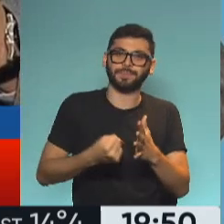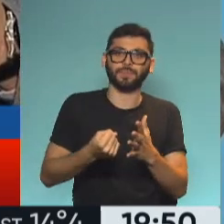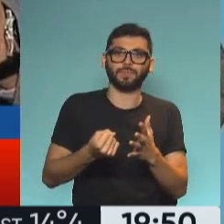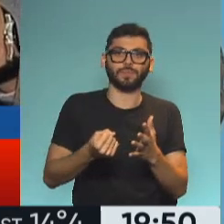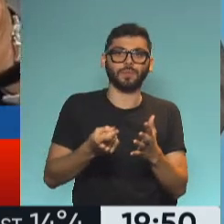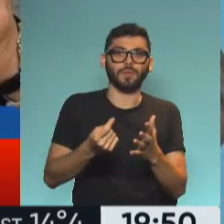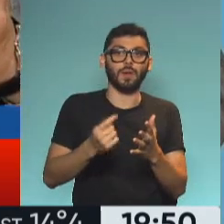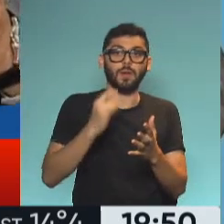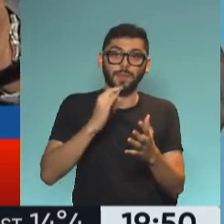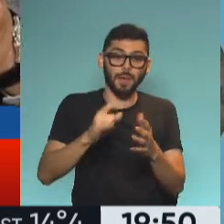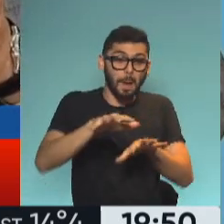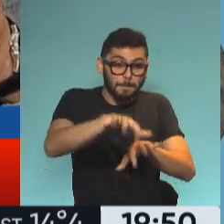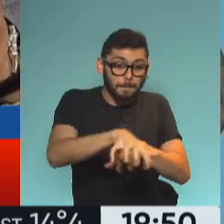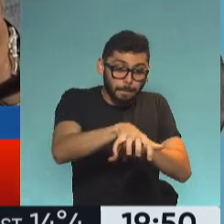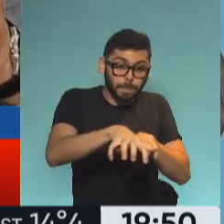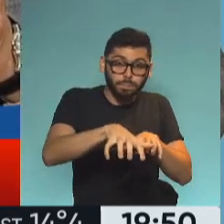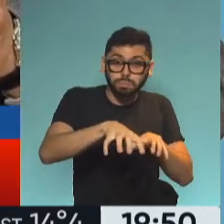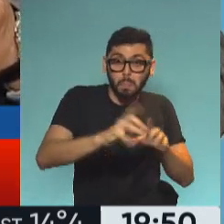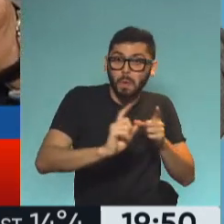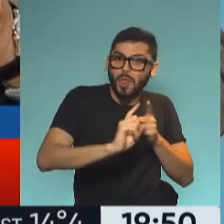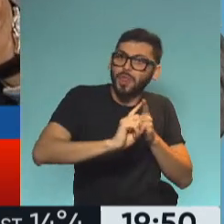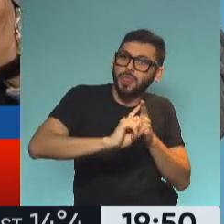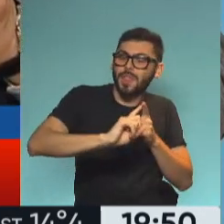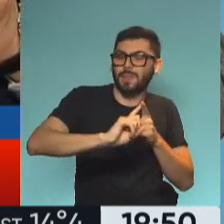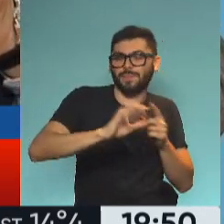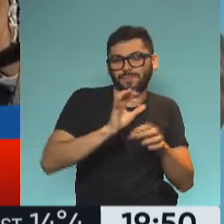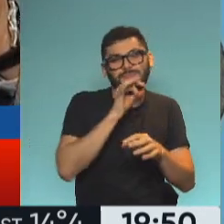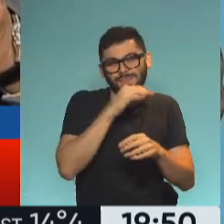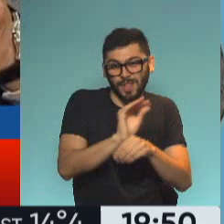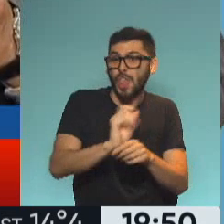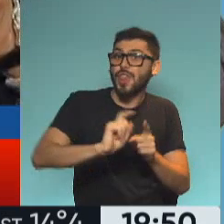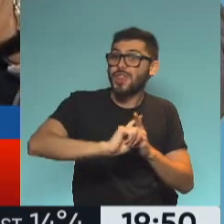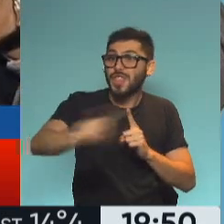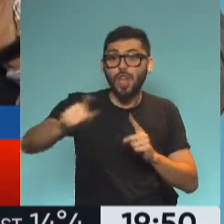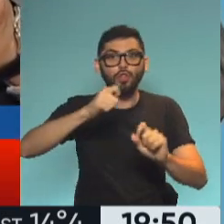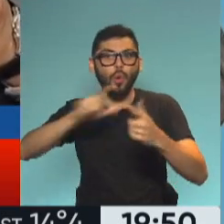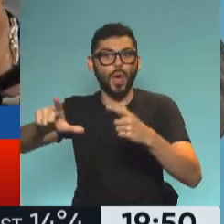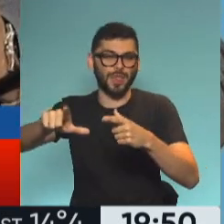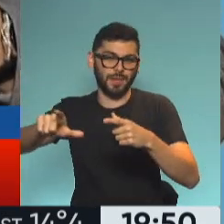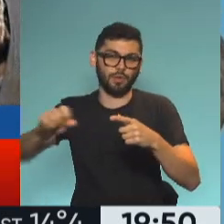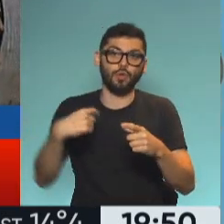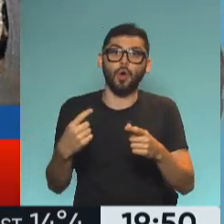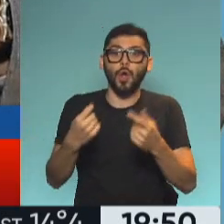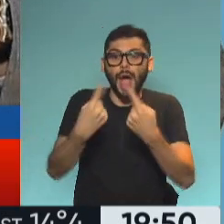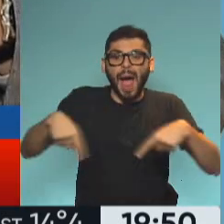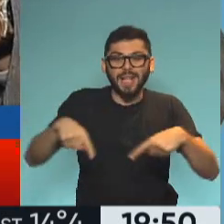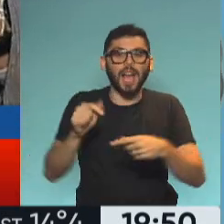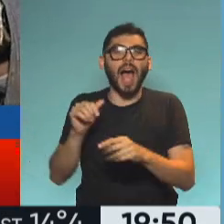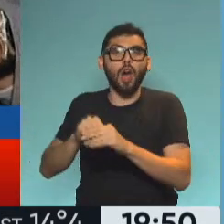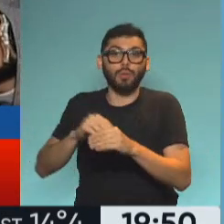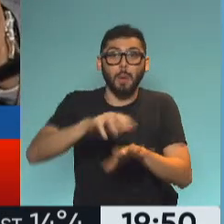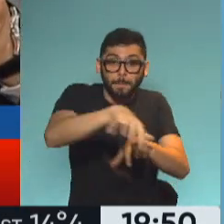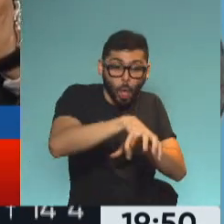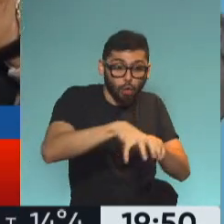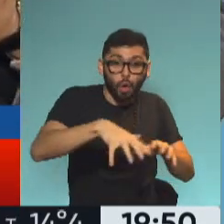idea de que el productor le venda directamente al consumidor. Nosotros hemos generado la canasta ahorro, 28 productos, donde van los productores